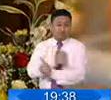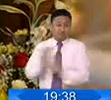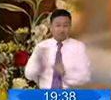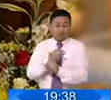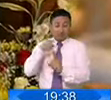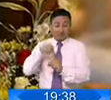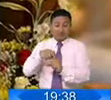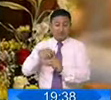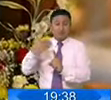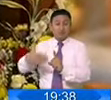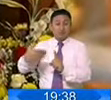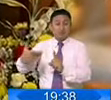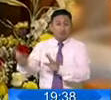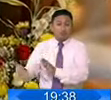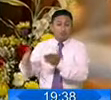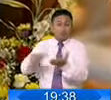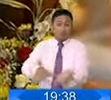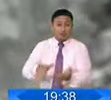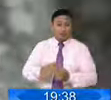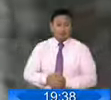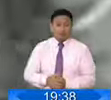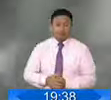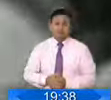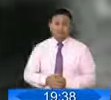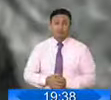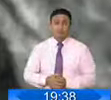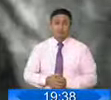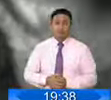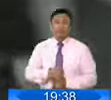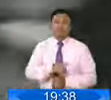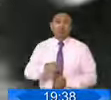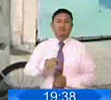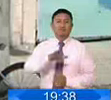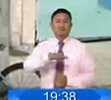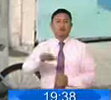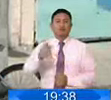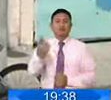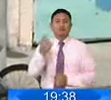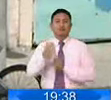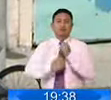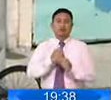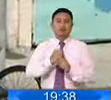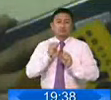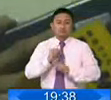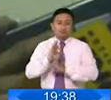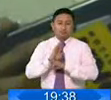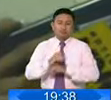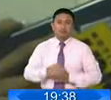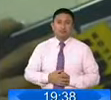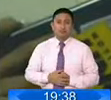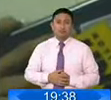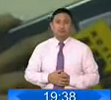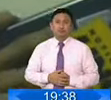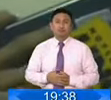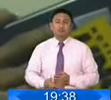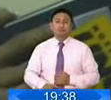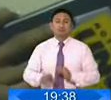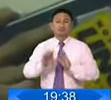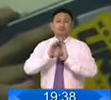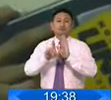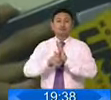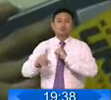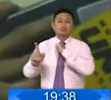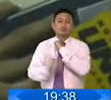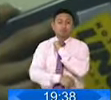con el fallecimiento después de 2 días de una alumna de 11 años, acuda a rendir su versión. El Código Orgánico Integral Penal